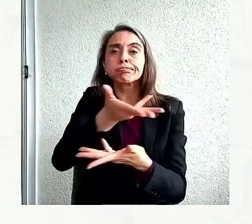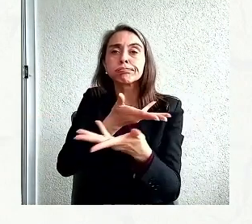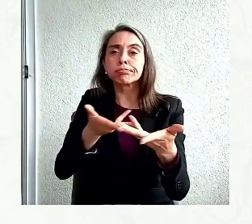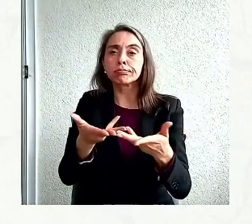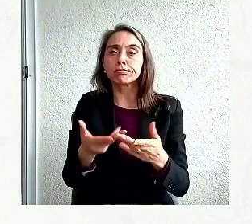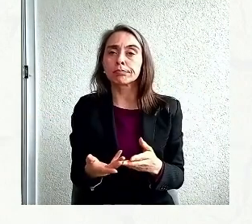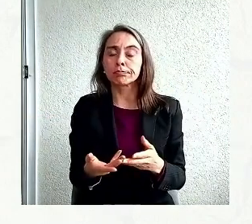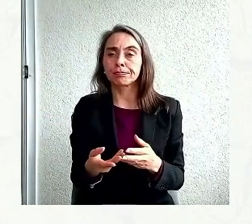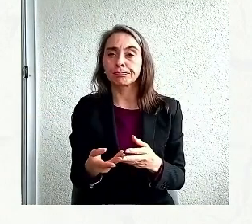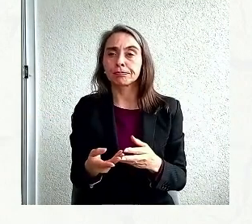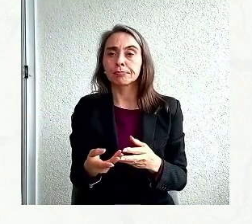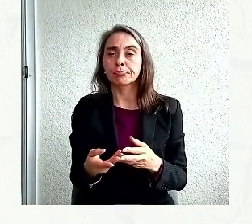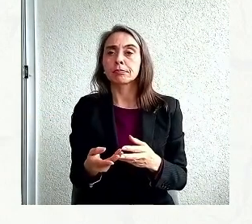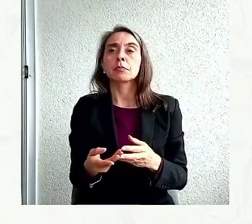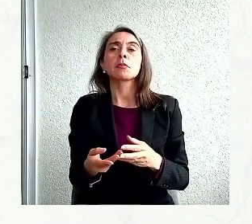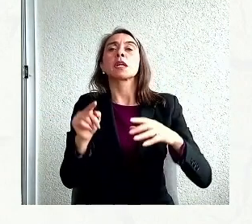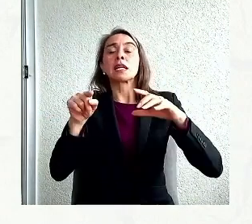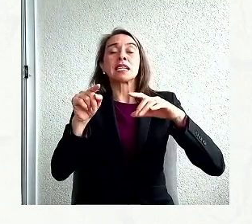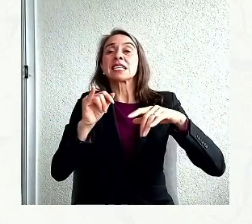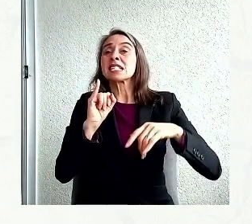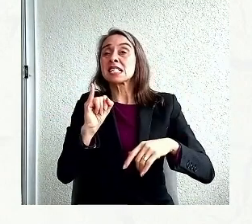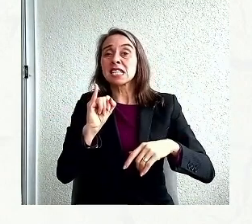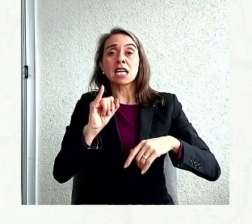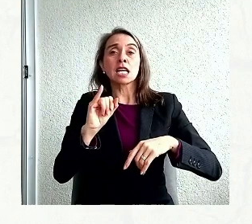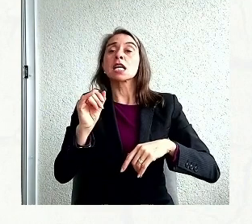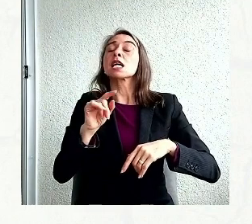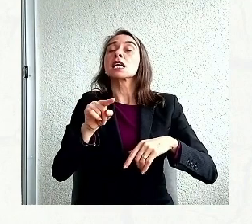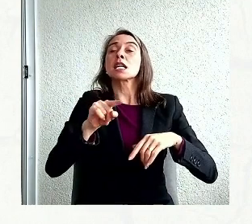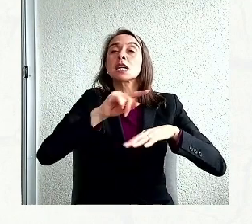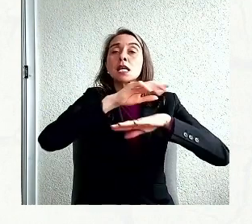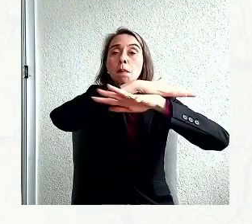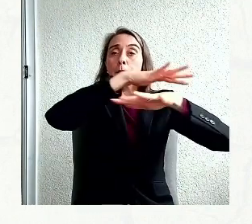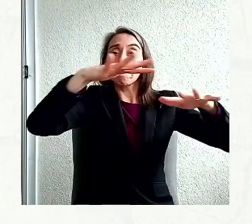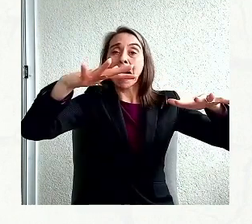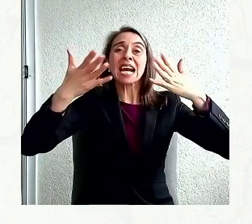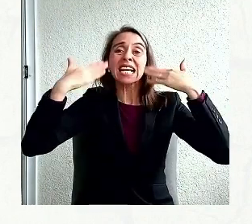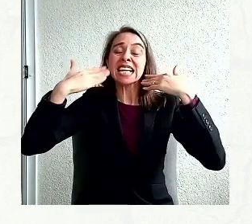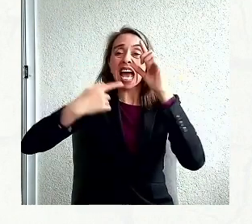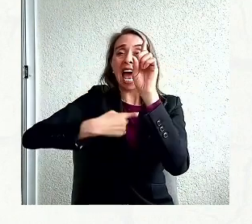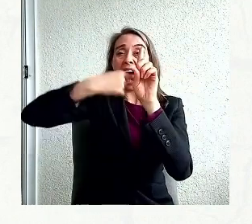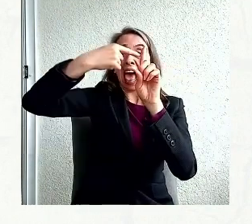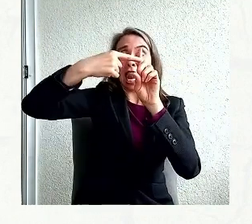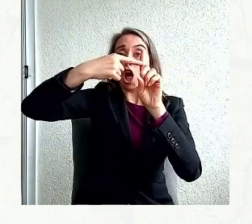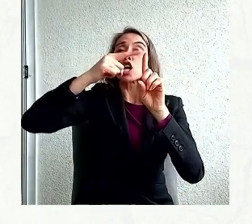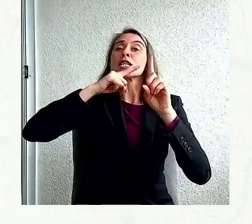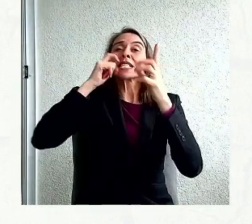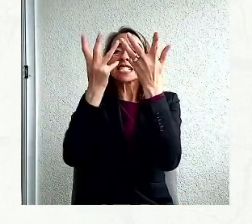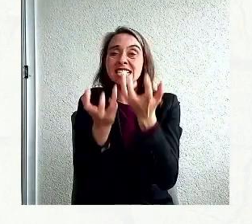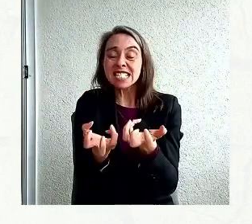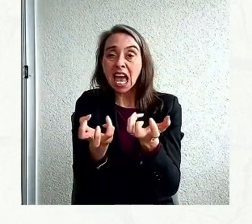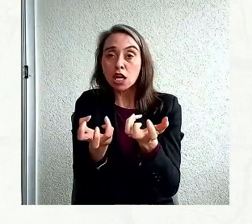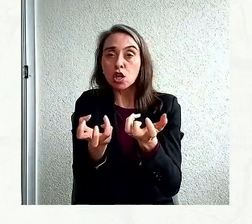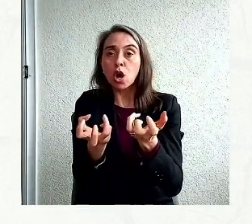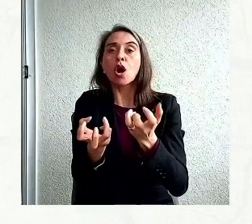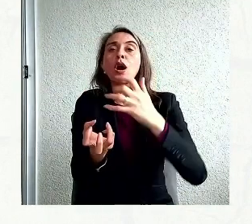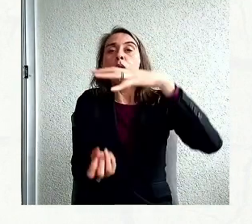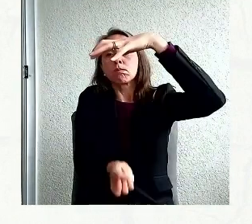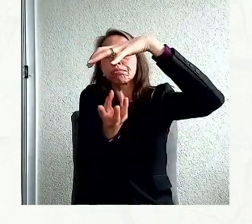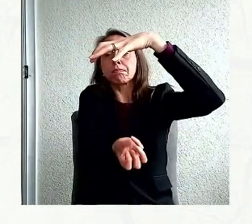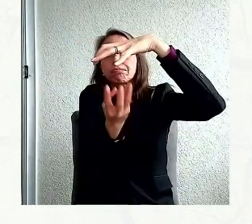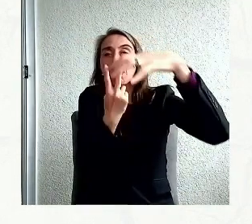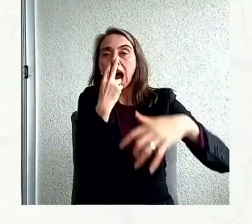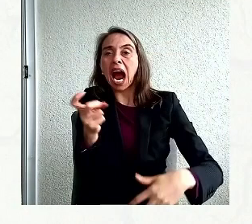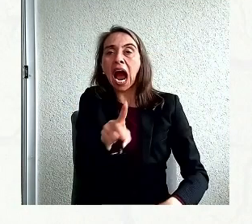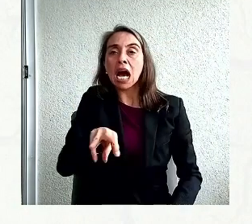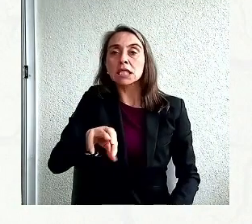emisiones de metano de los océanos que a la tundra. Hay